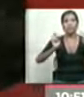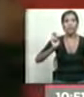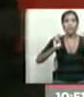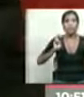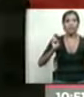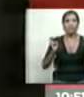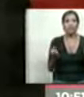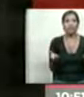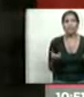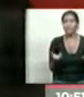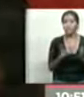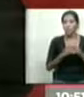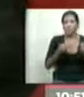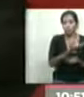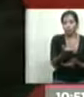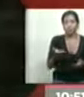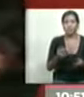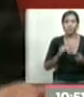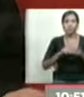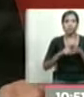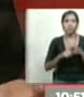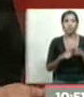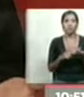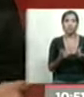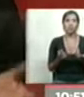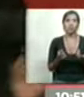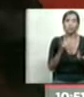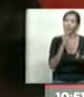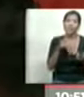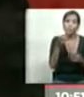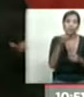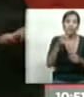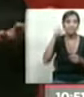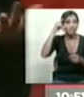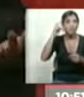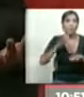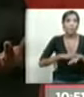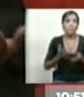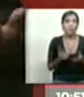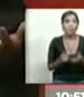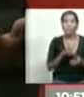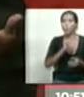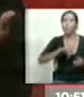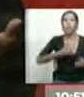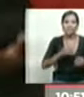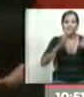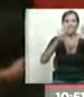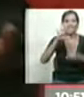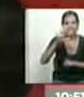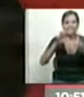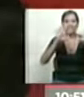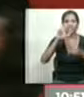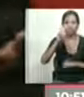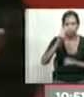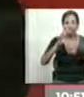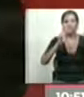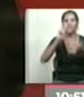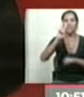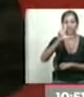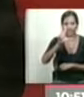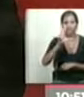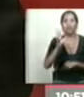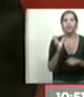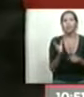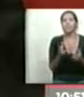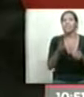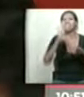obrero y no de patrono. Entonces, no tienes nada que buscar ese día, porque si no pudiste ni el 15, ni el 12, ni el 23, ni el 50 y pico,